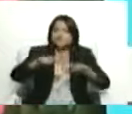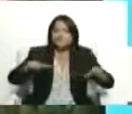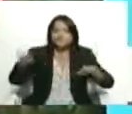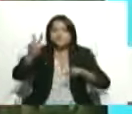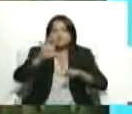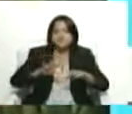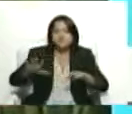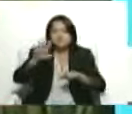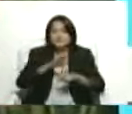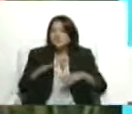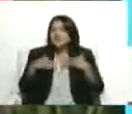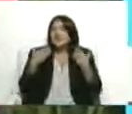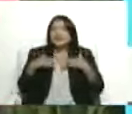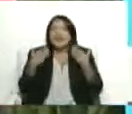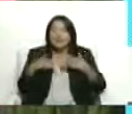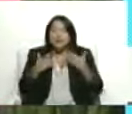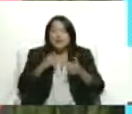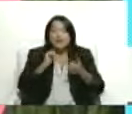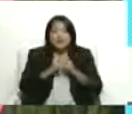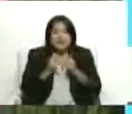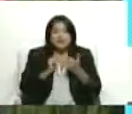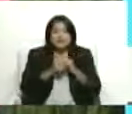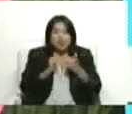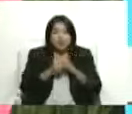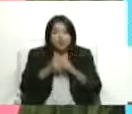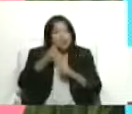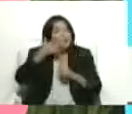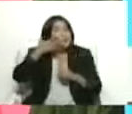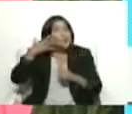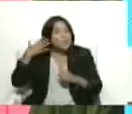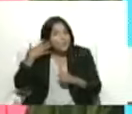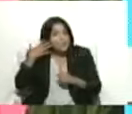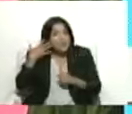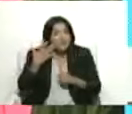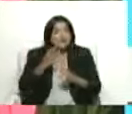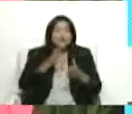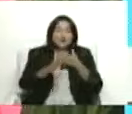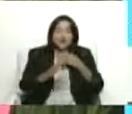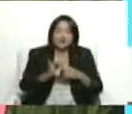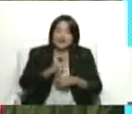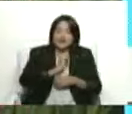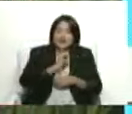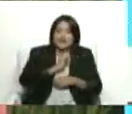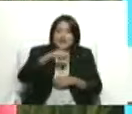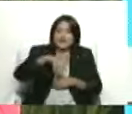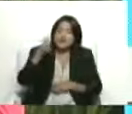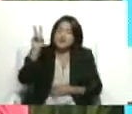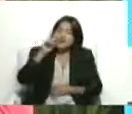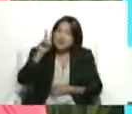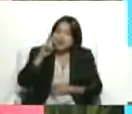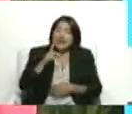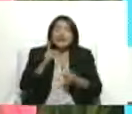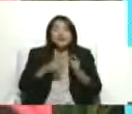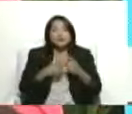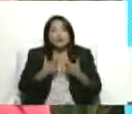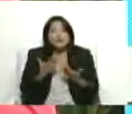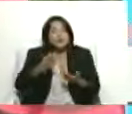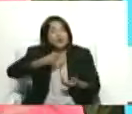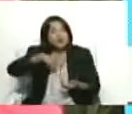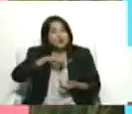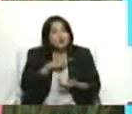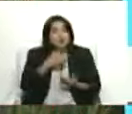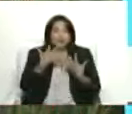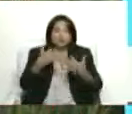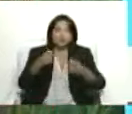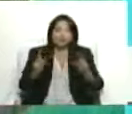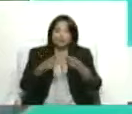la alegría, es la agenda del deporte, es la agenda del orgullo de nuestra identidad nacional. Y por eso vamos a sumarnos. Los conciertos